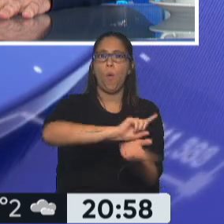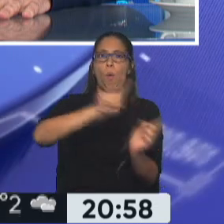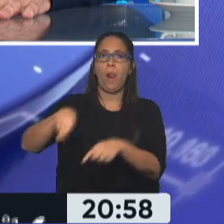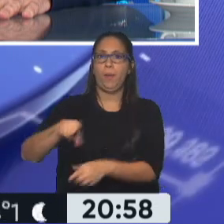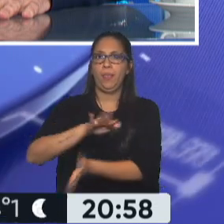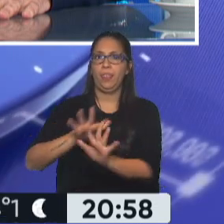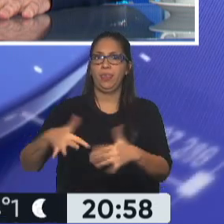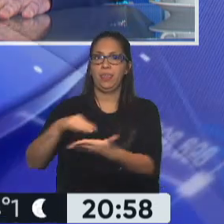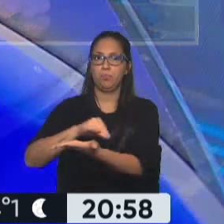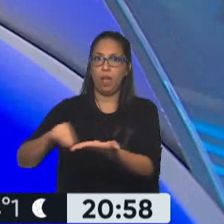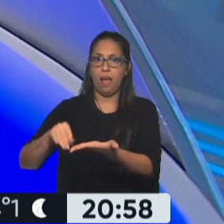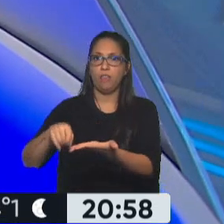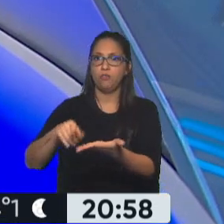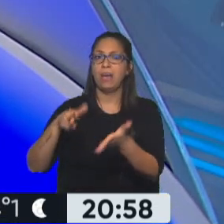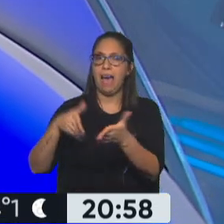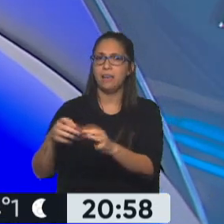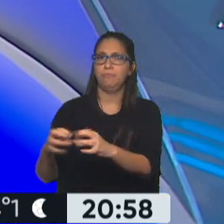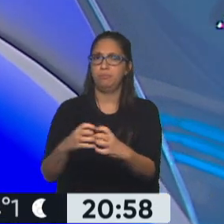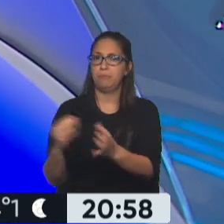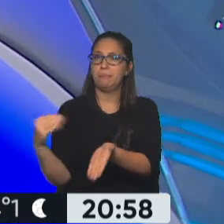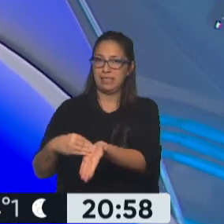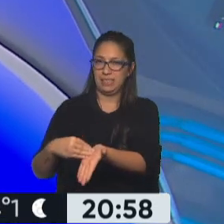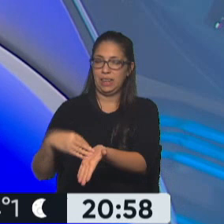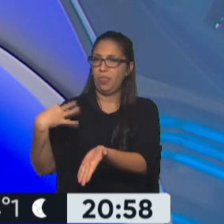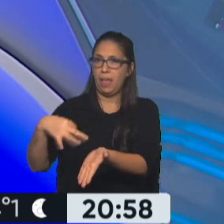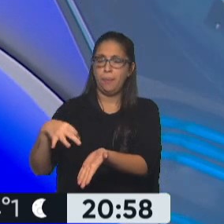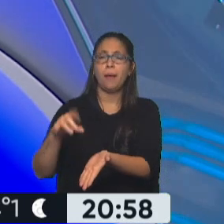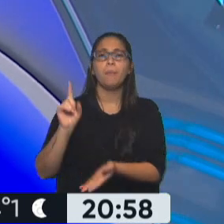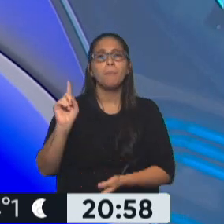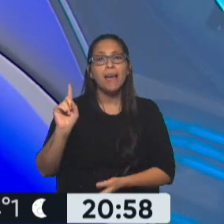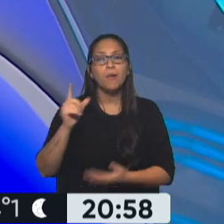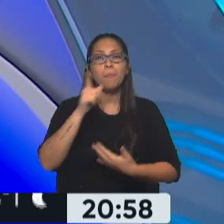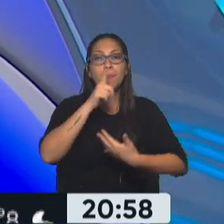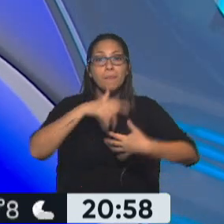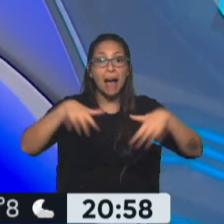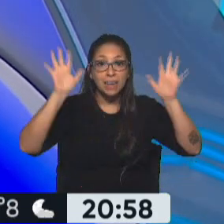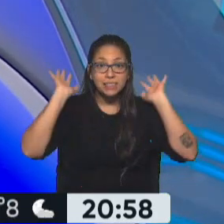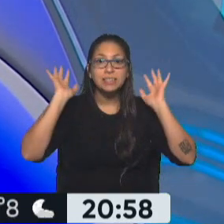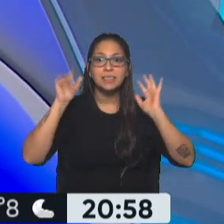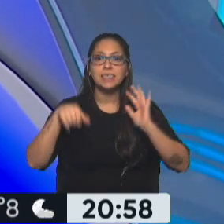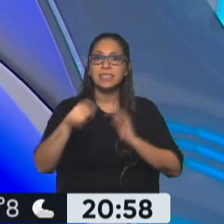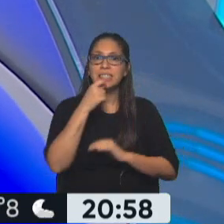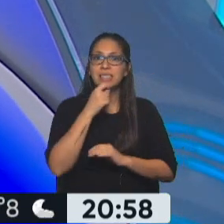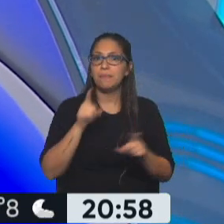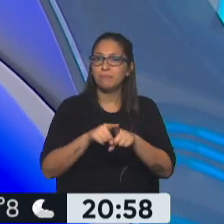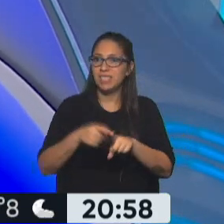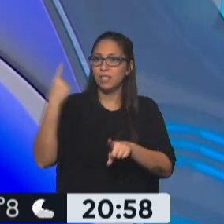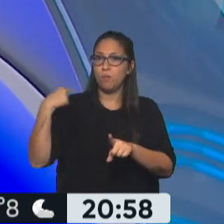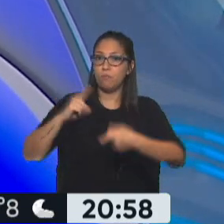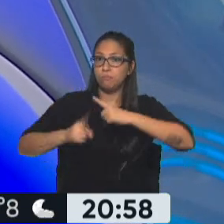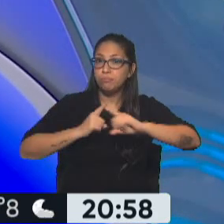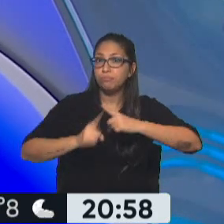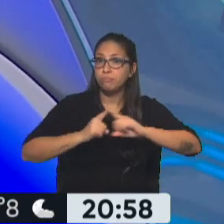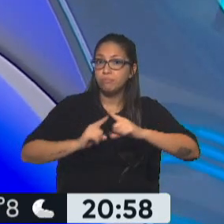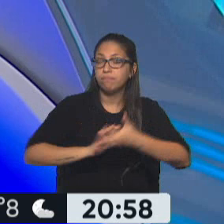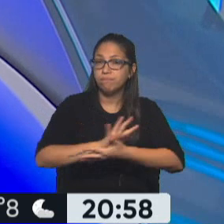que centrarse y generarse un debate adicional, pero se supondría que con esta misma estrategia de una negociación un poco